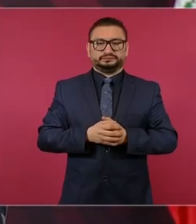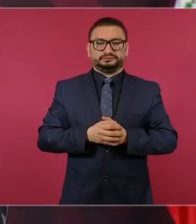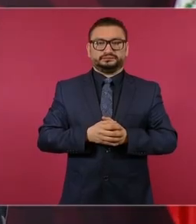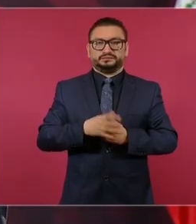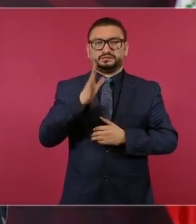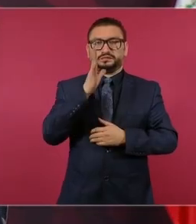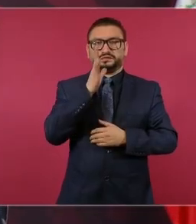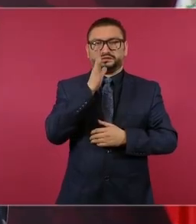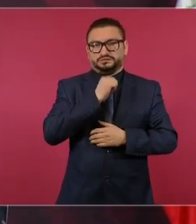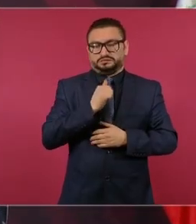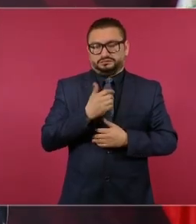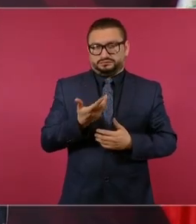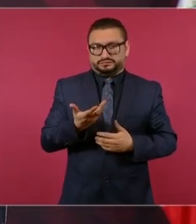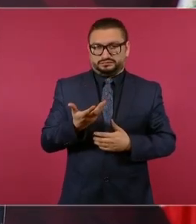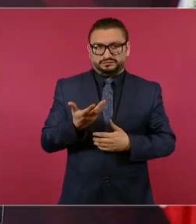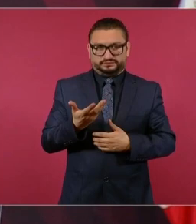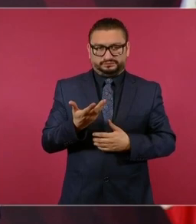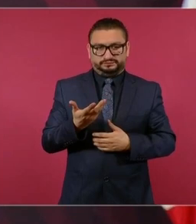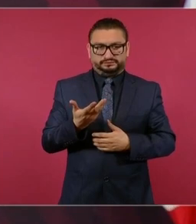No puede haber